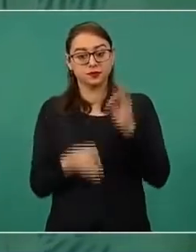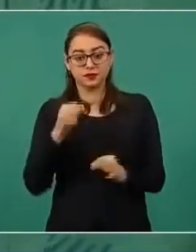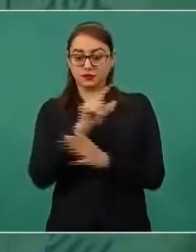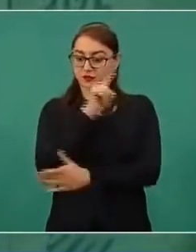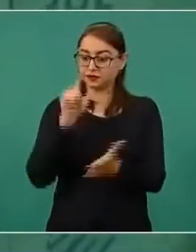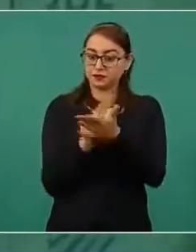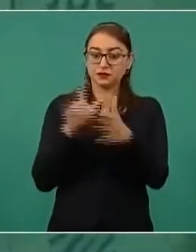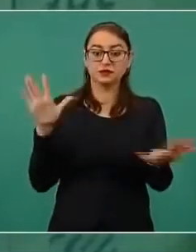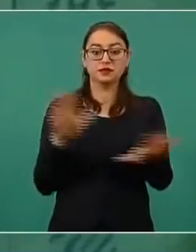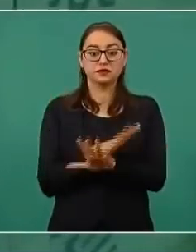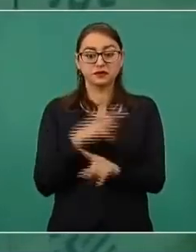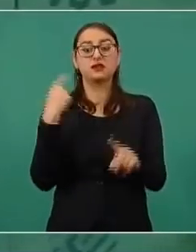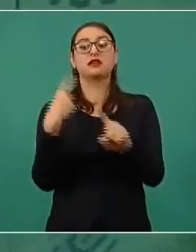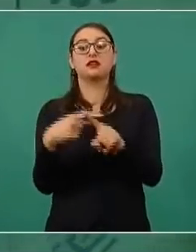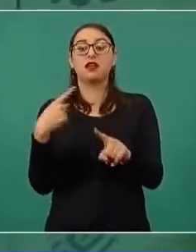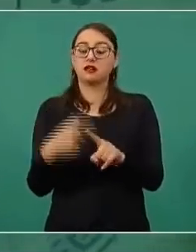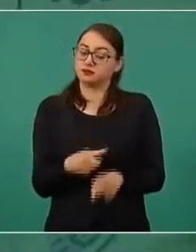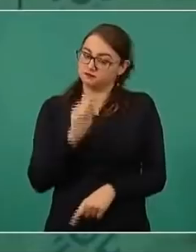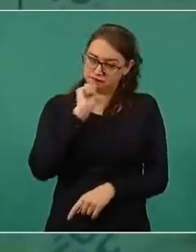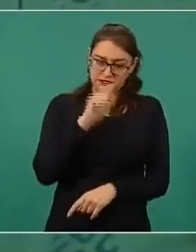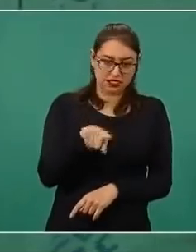Al mismo Poder Judicial,